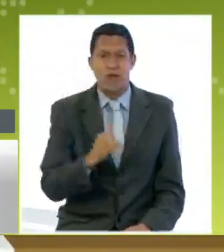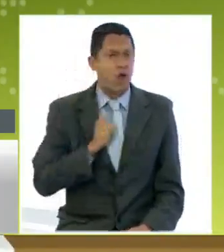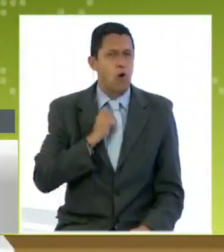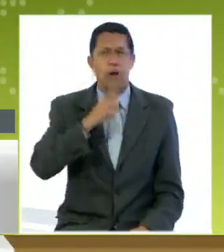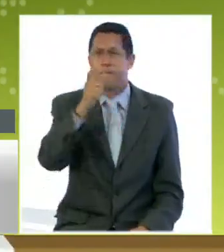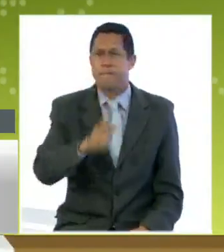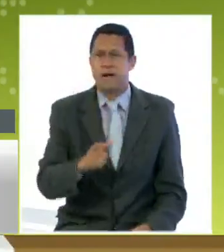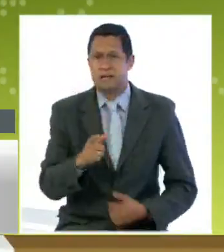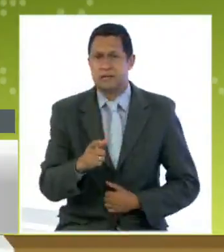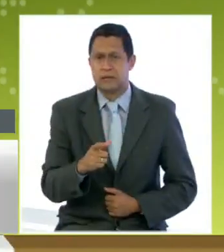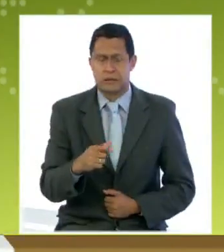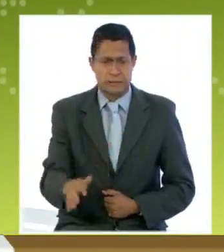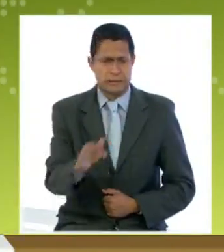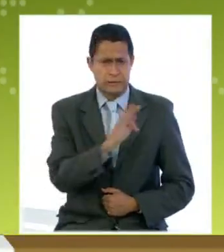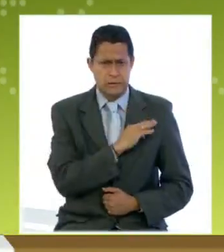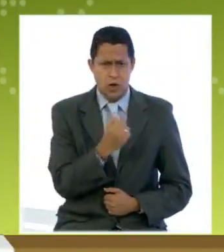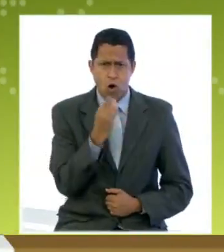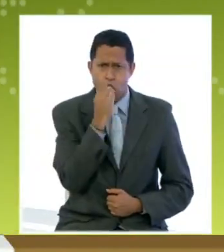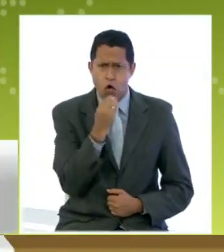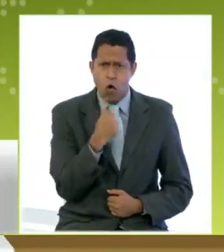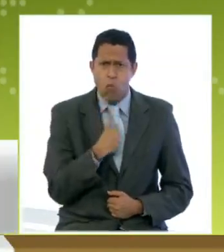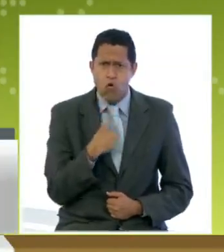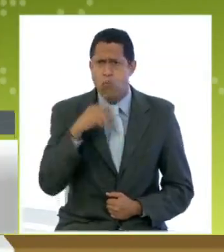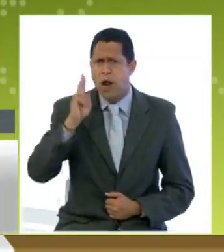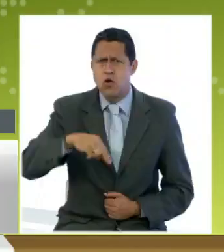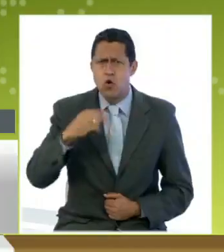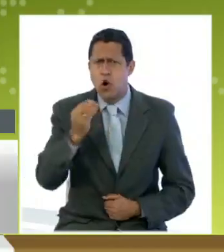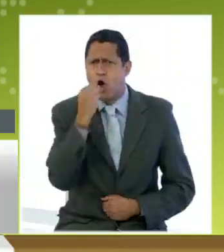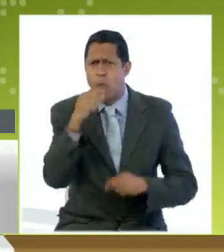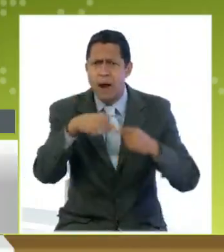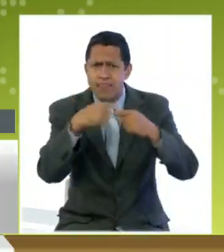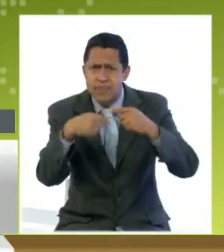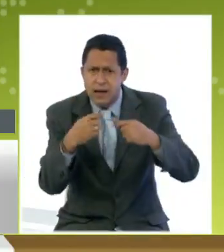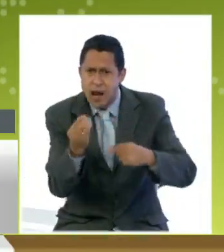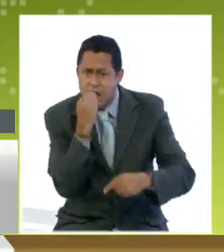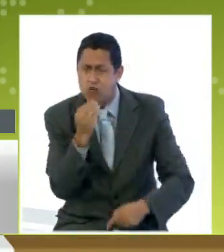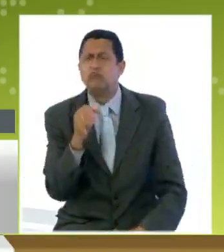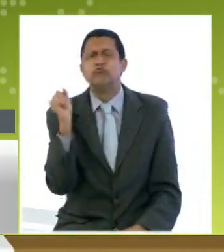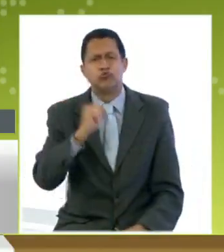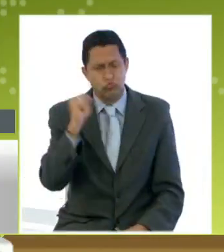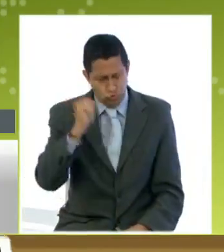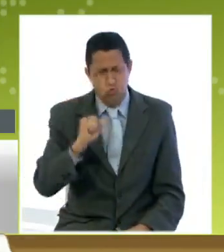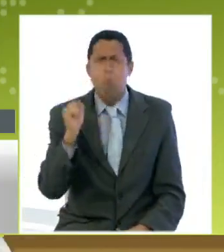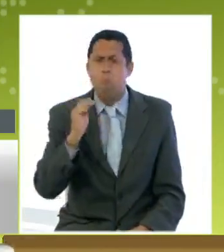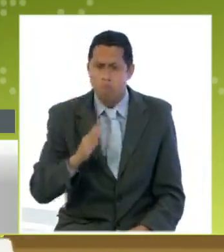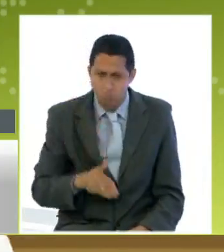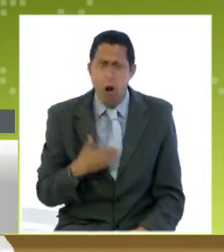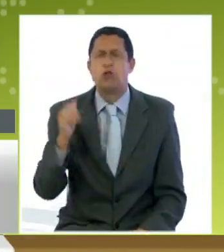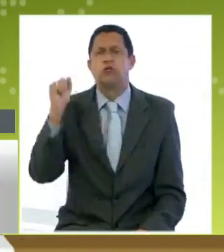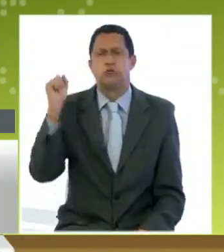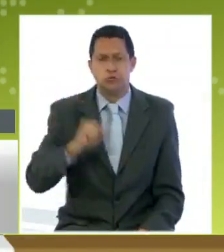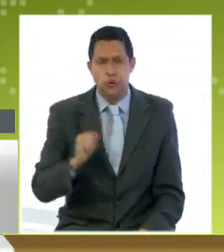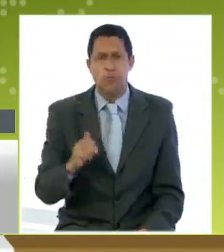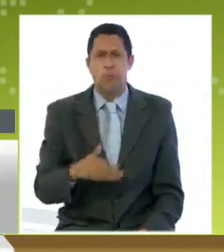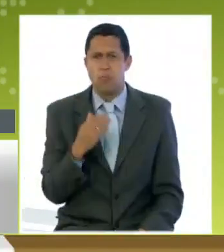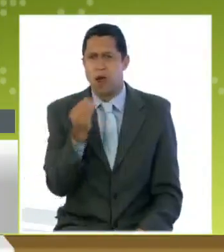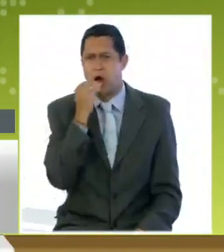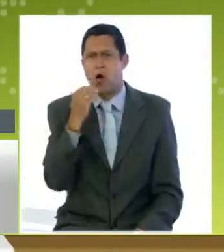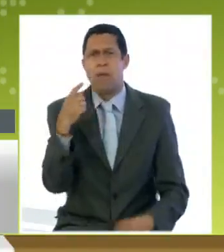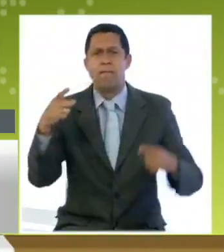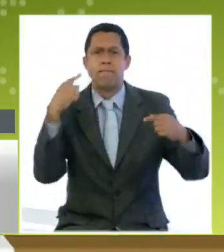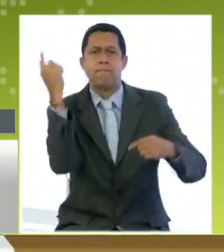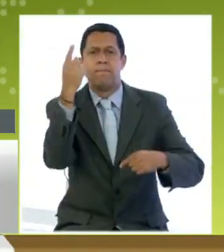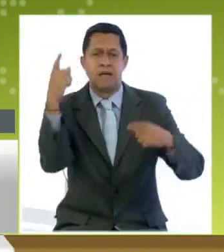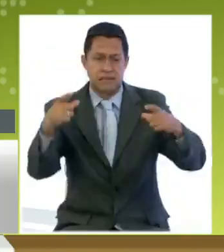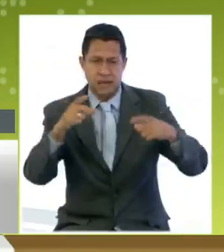que recién diagnosticada, que ahora que como, más nunca voy a comerme un tequeño. No, si te vas a comer tus tequeños, también te vas a comer tus pizzas, vas